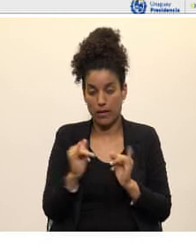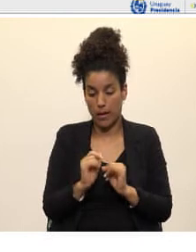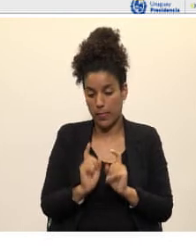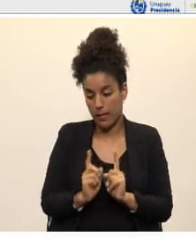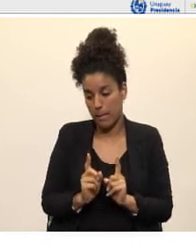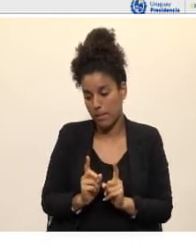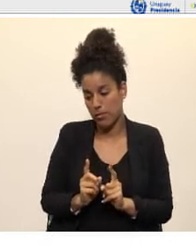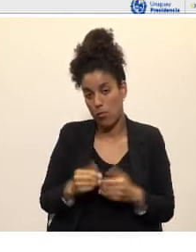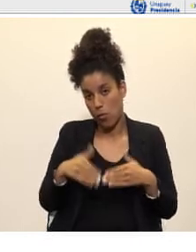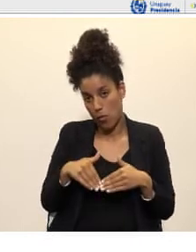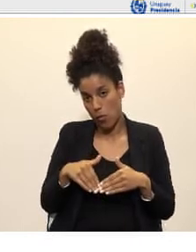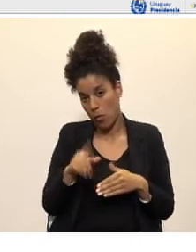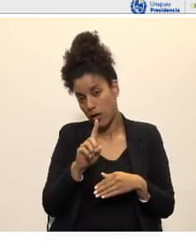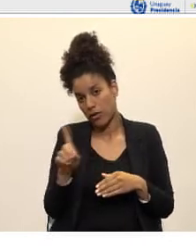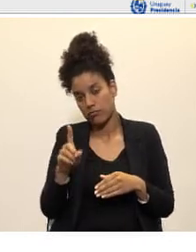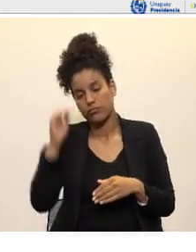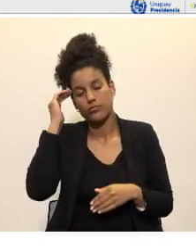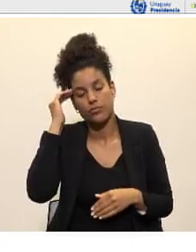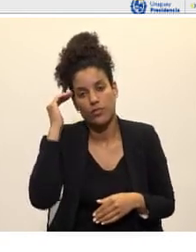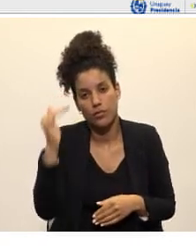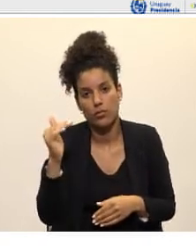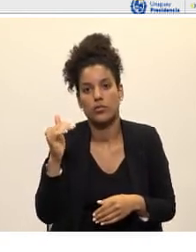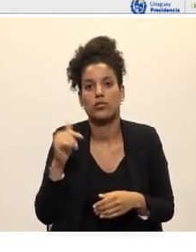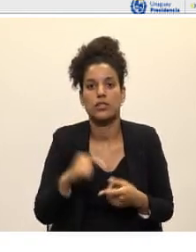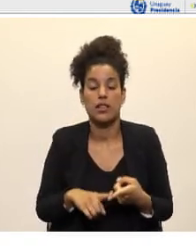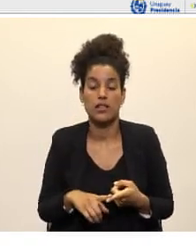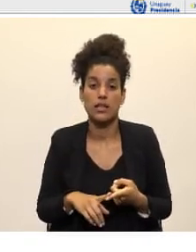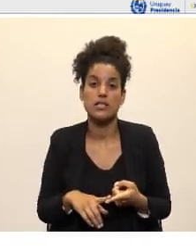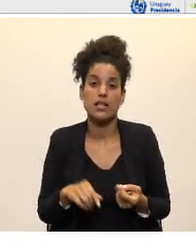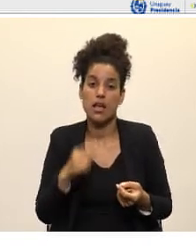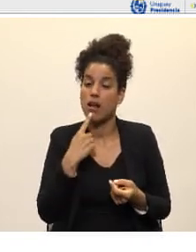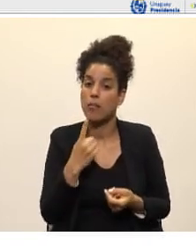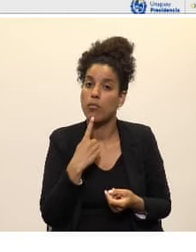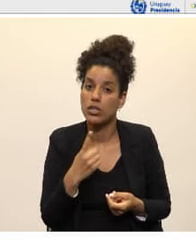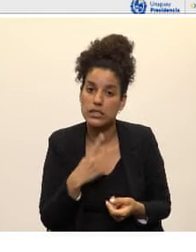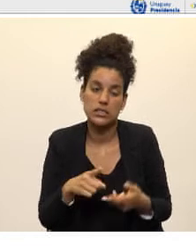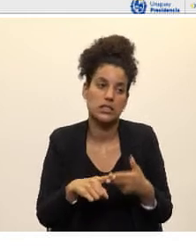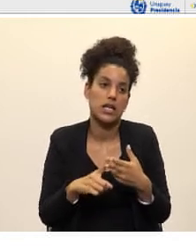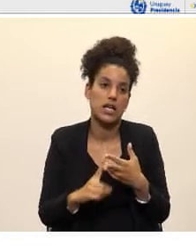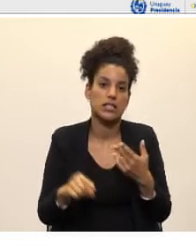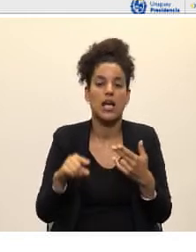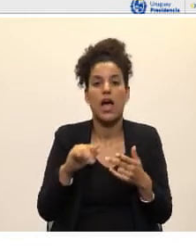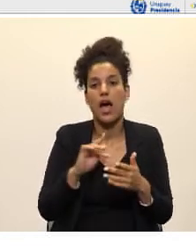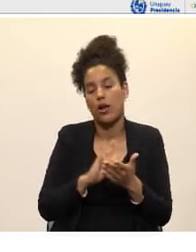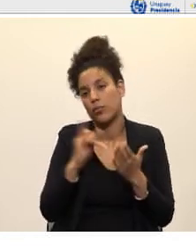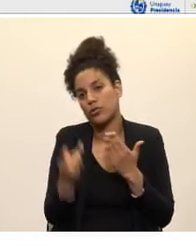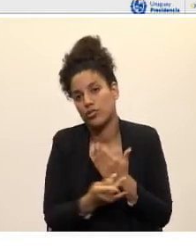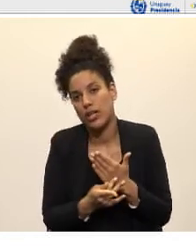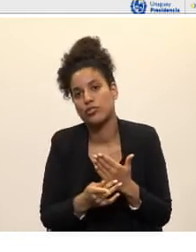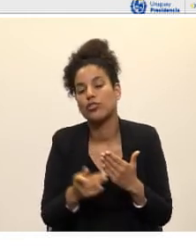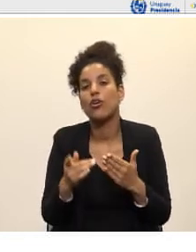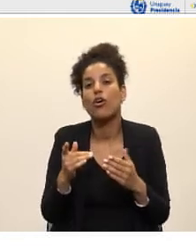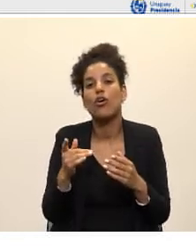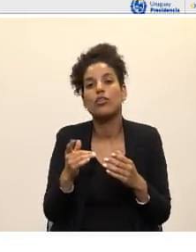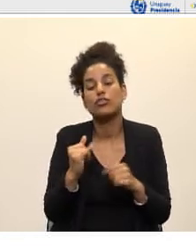equipos docentes, a las administraciones educativas, es decir, a las políticas, a los programas, a los proyectos